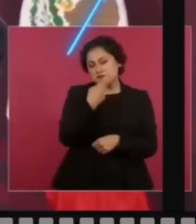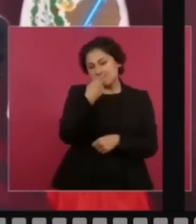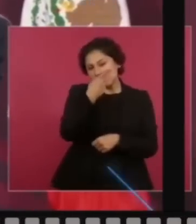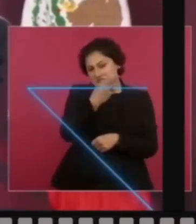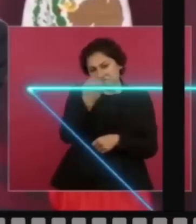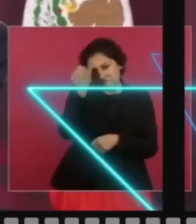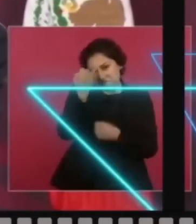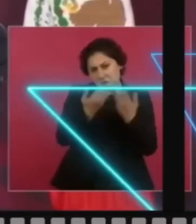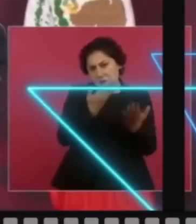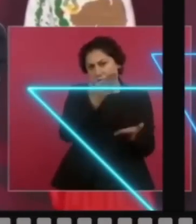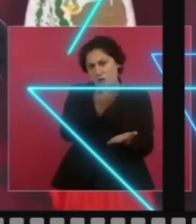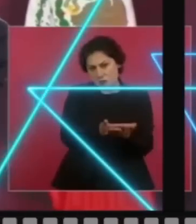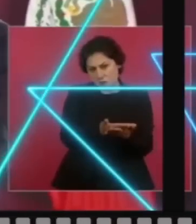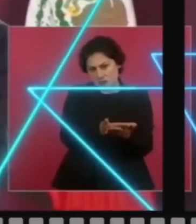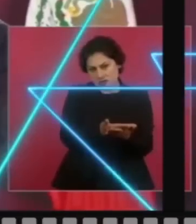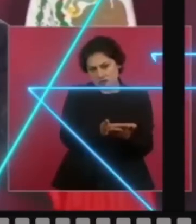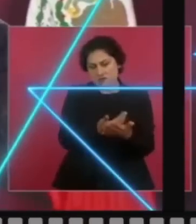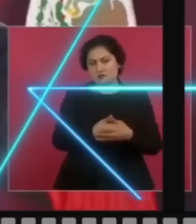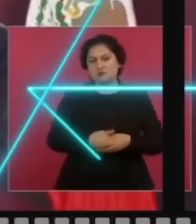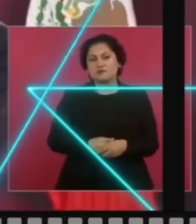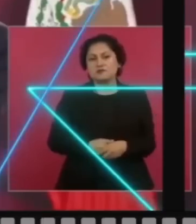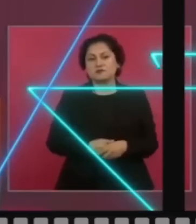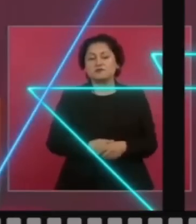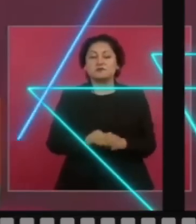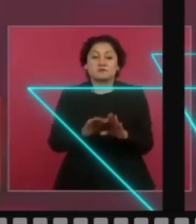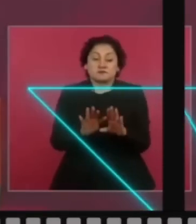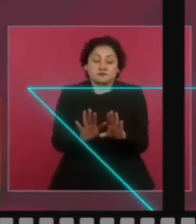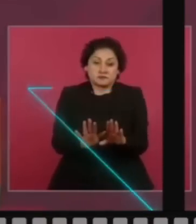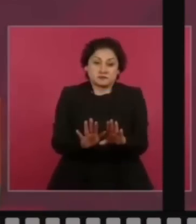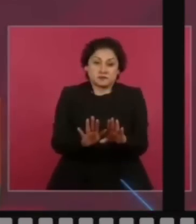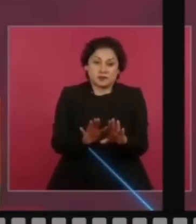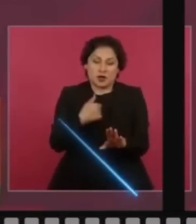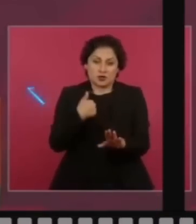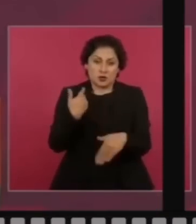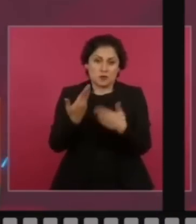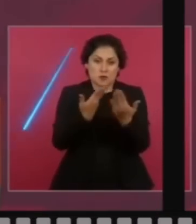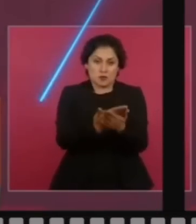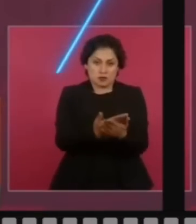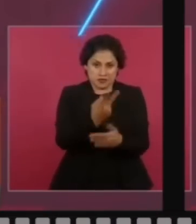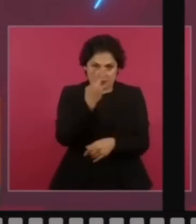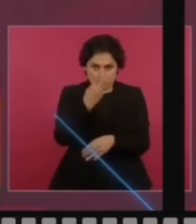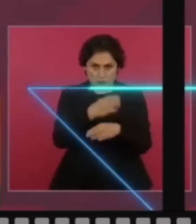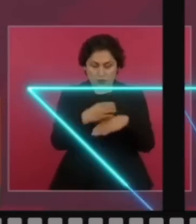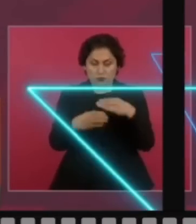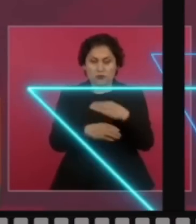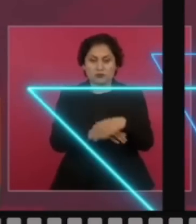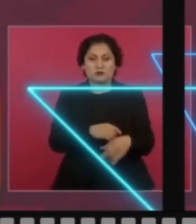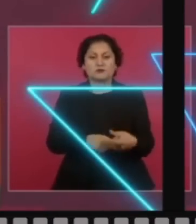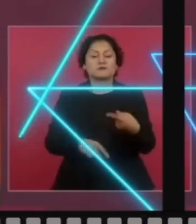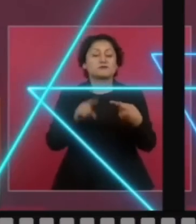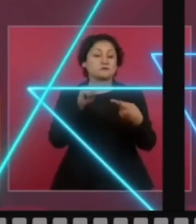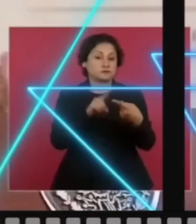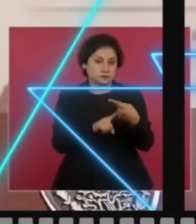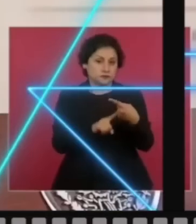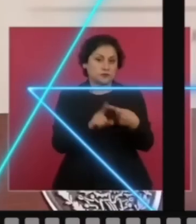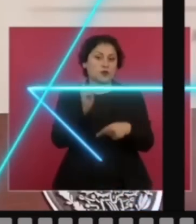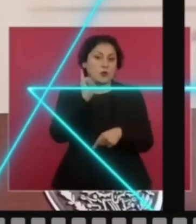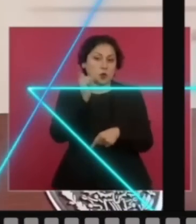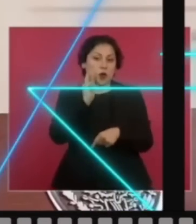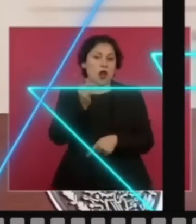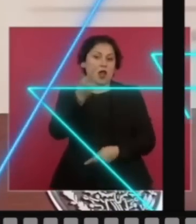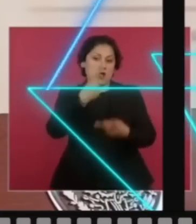bueno dos cosas Una que nos gustaría muy Nos gustaría mucho gusto que nos